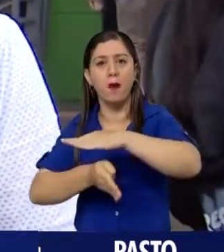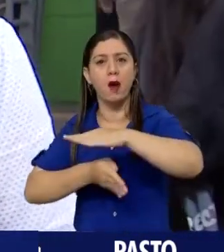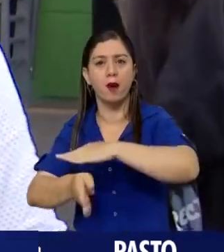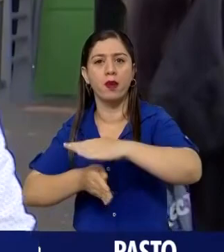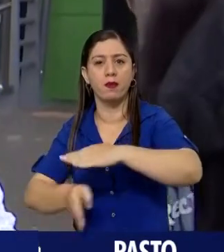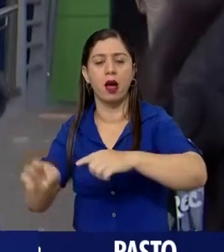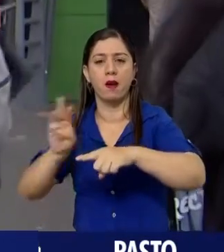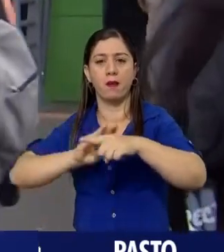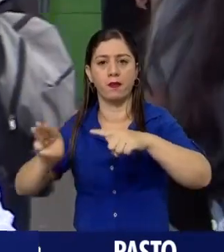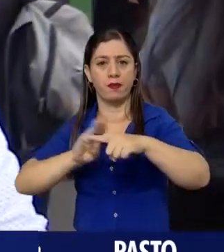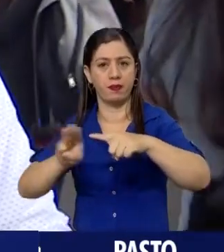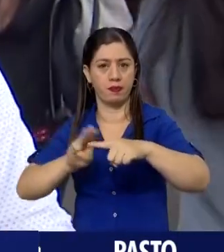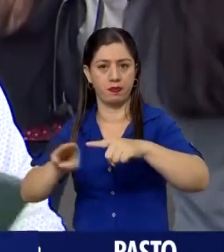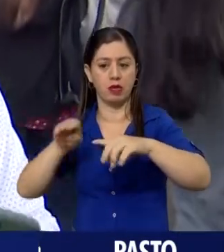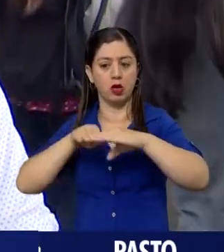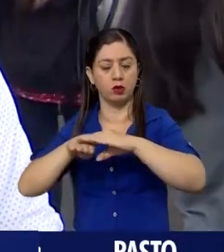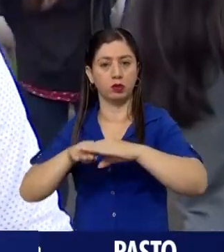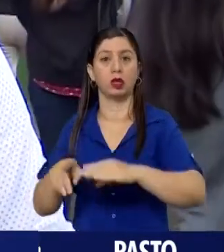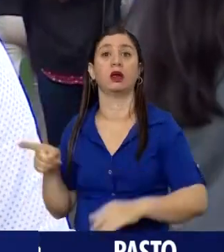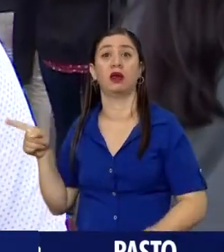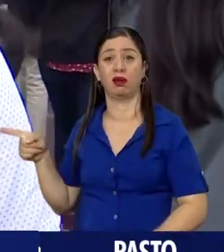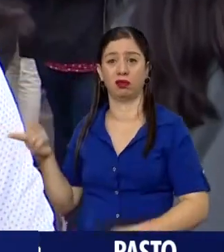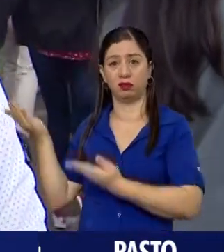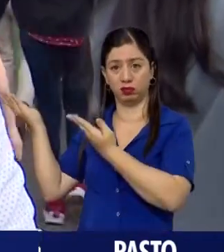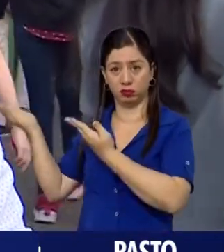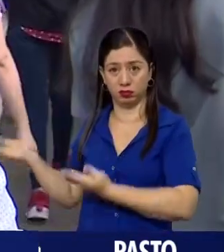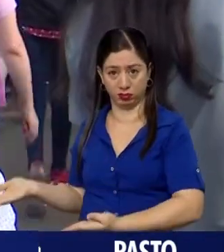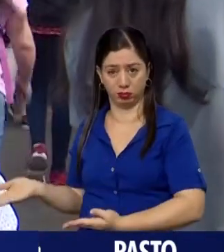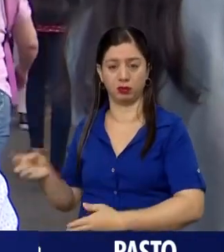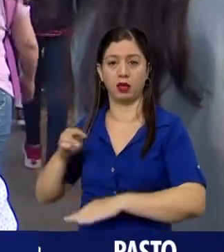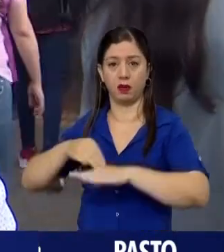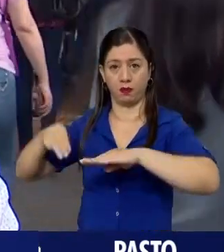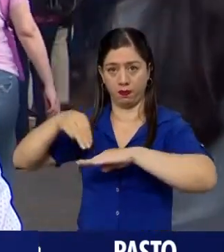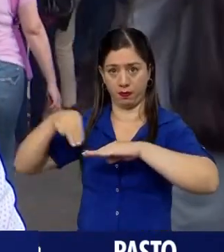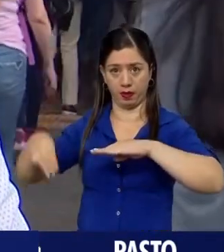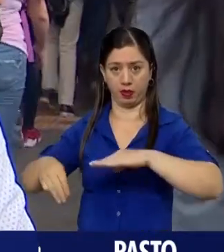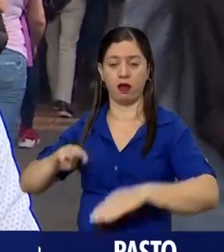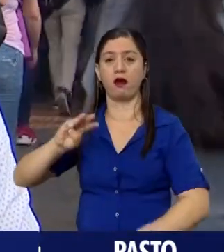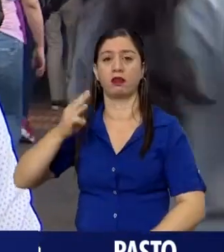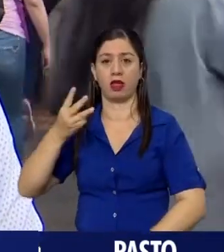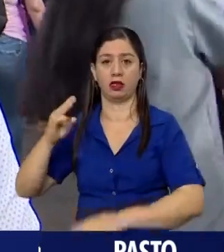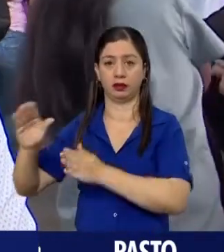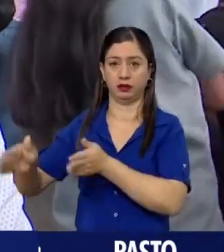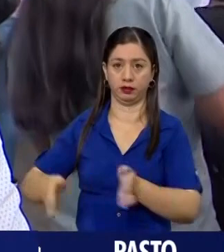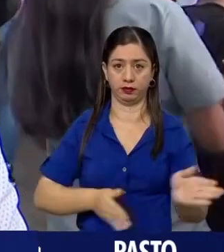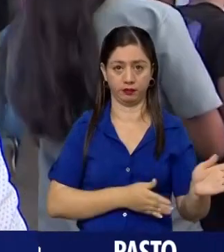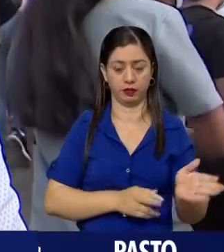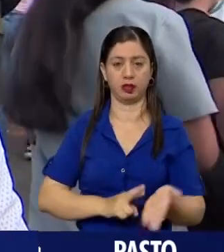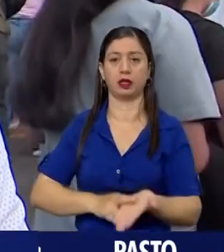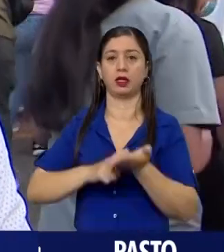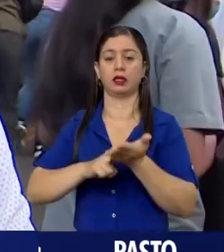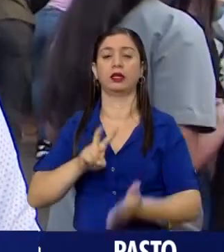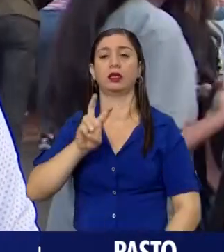estaciones del Mío y claramente esta estación que ustedes ven a mis espaldas hace parte de la fase 3 de recuperación que tuvo un